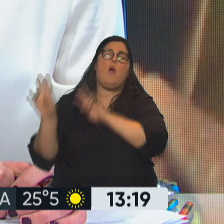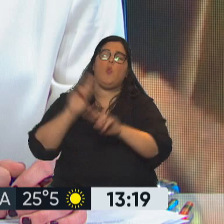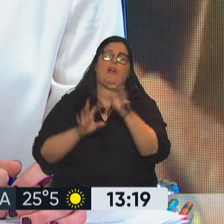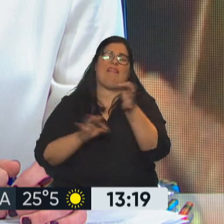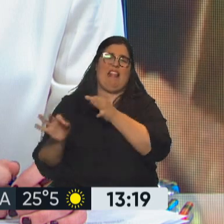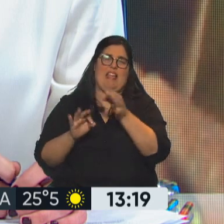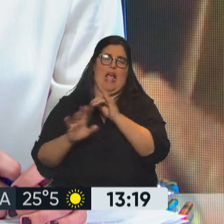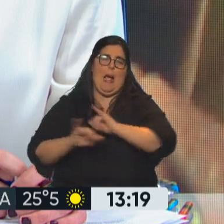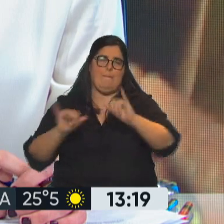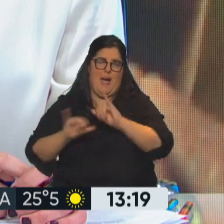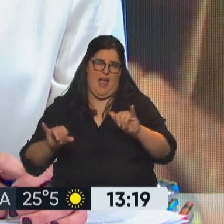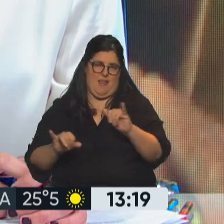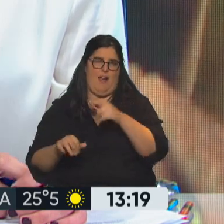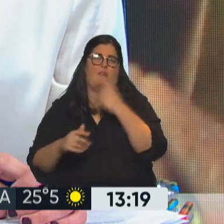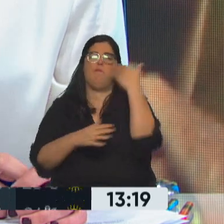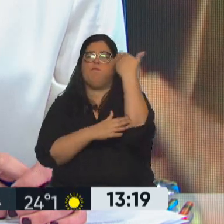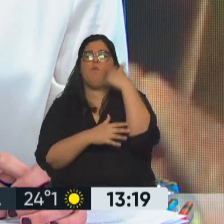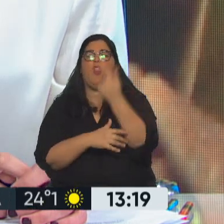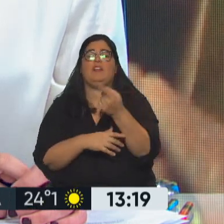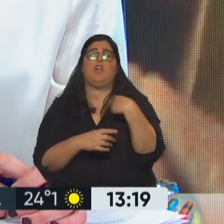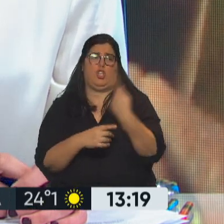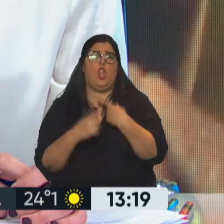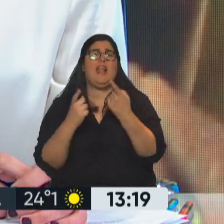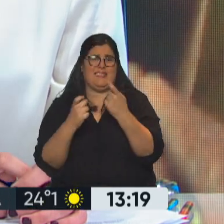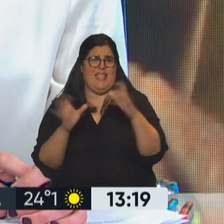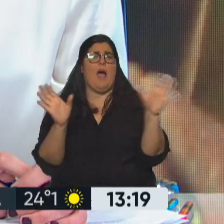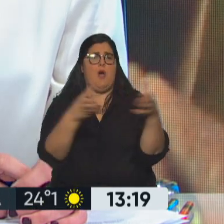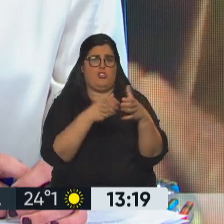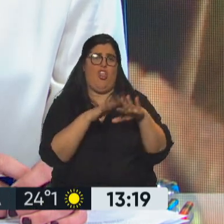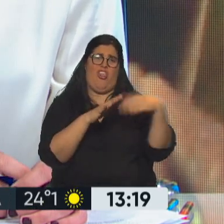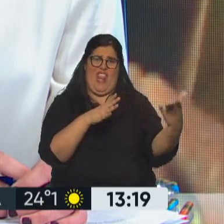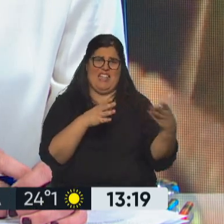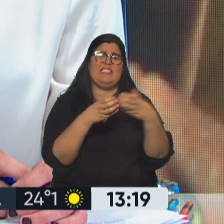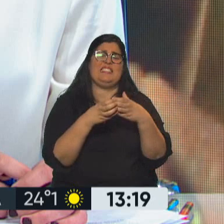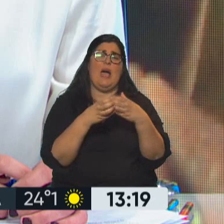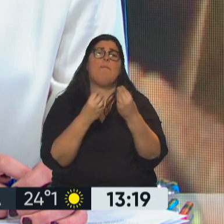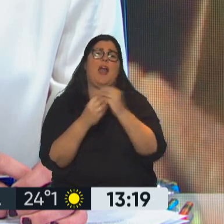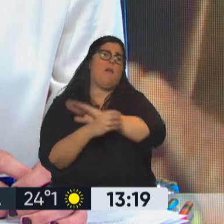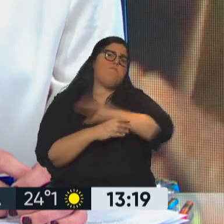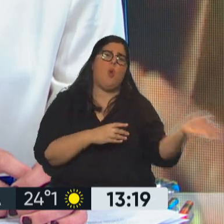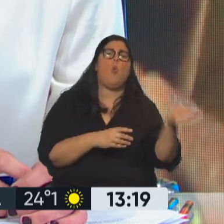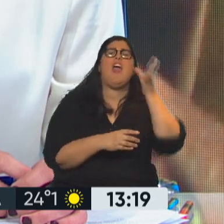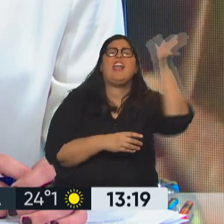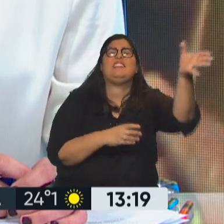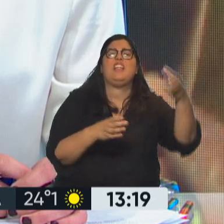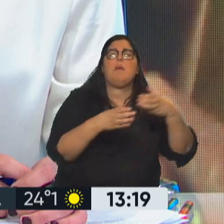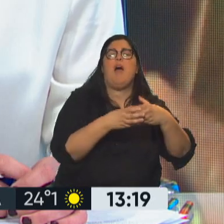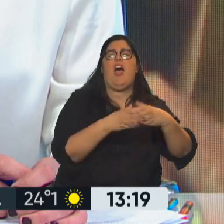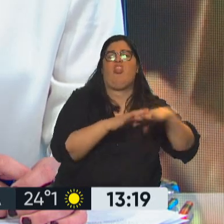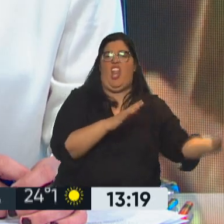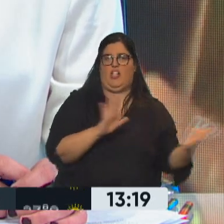es: necesitamos de la derecha para derrotar a la extrema derecha. Es